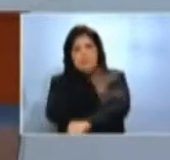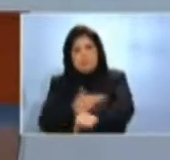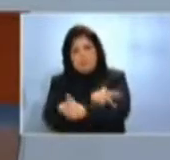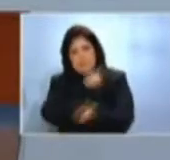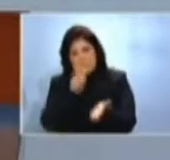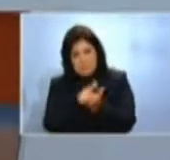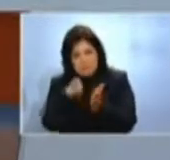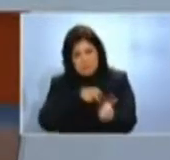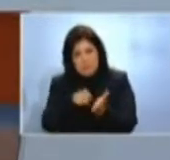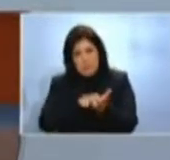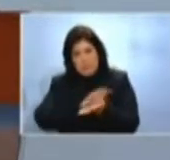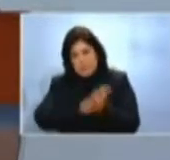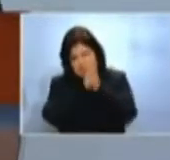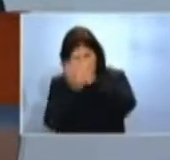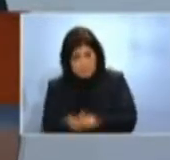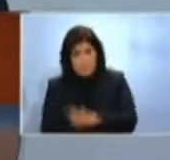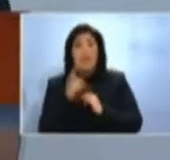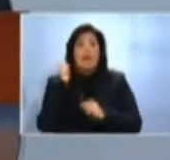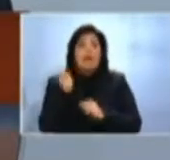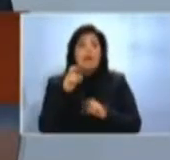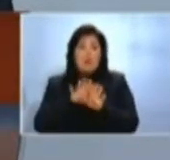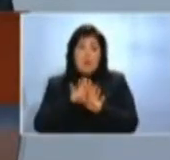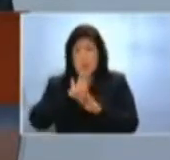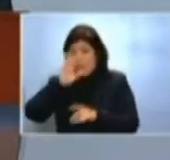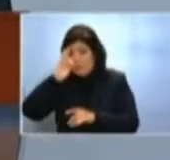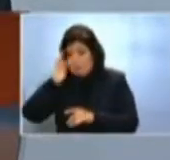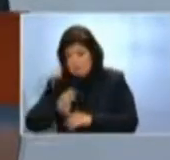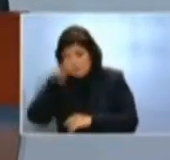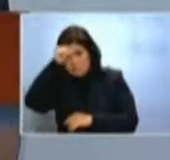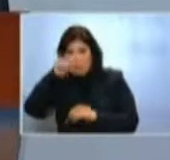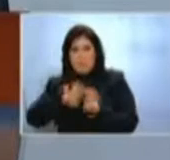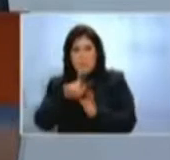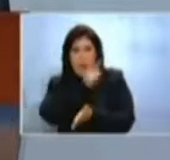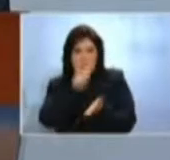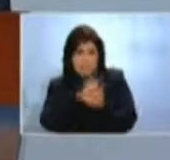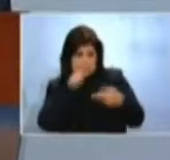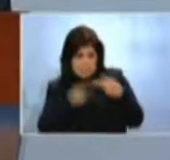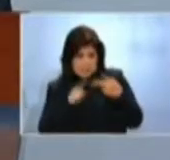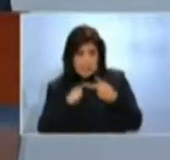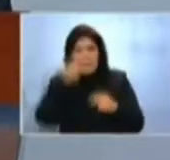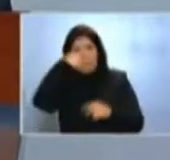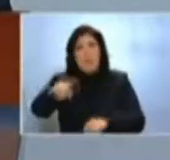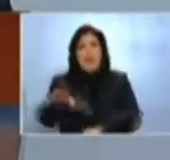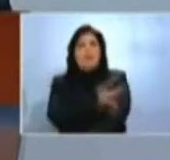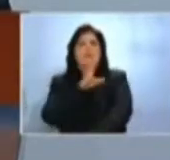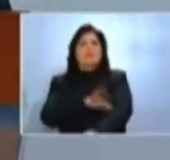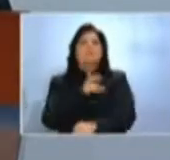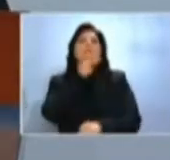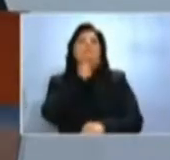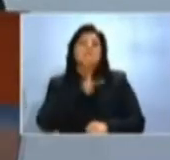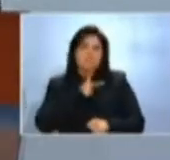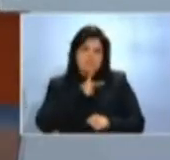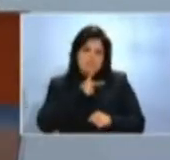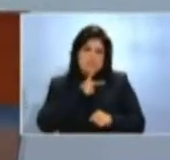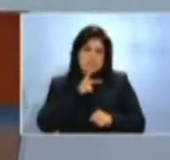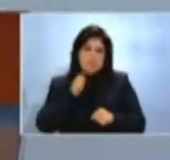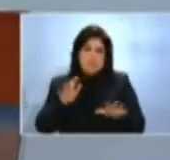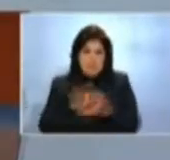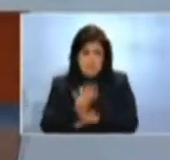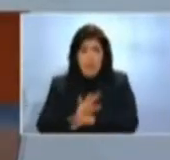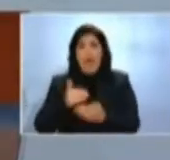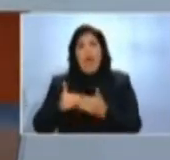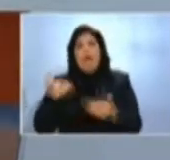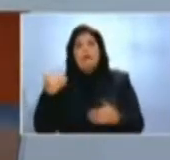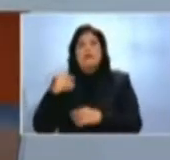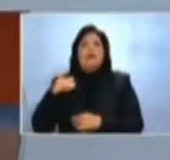curioso. es eso, Es o sea. increíble que más que del informe, del mensaje de Enrique Peña Nieto, en las redes sociales estuviese hablando De este sobre. Fue lo más